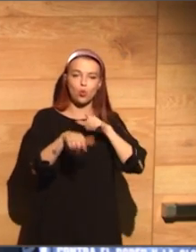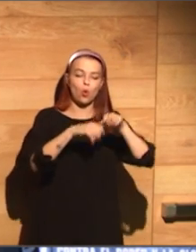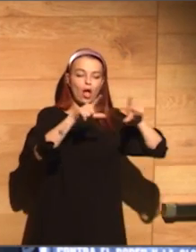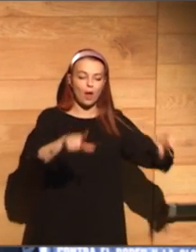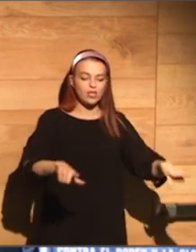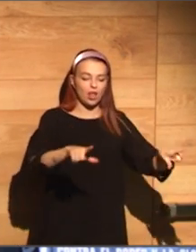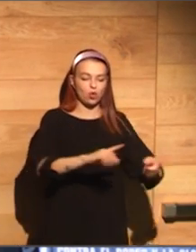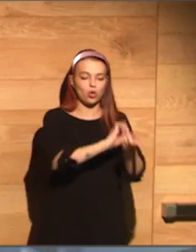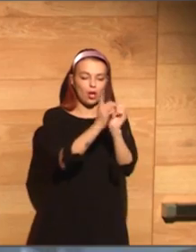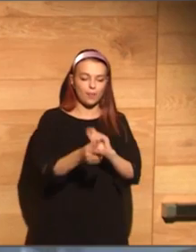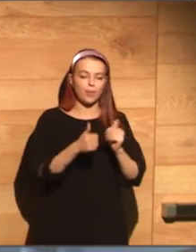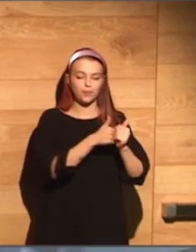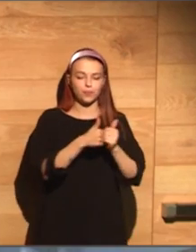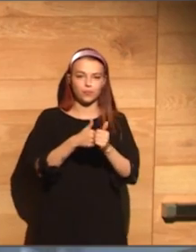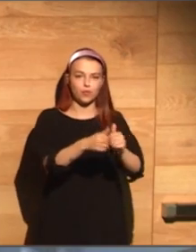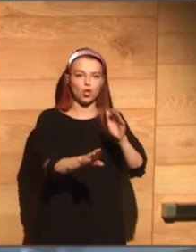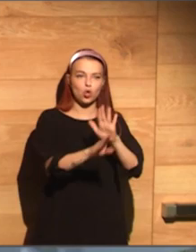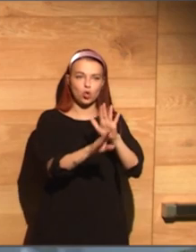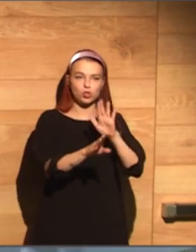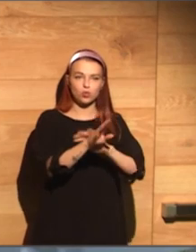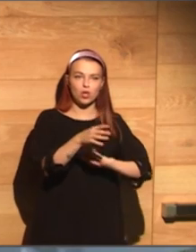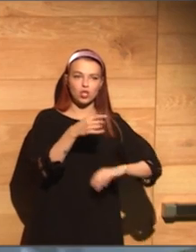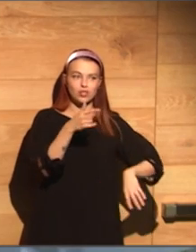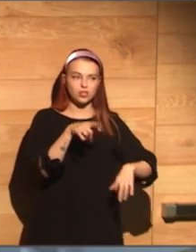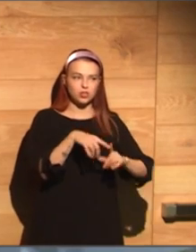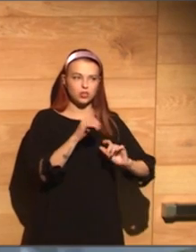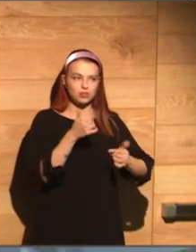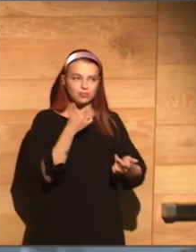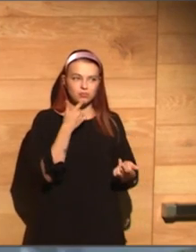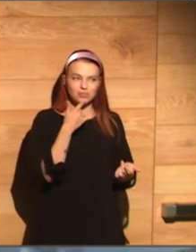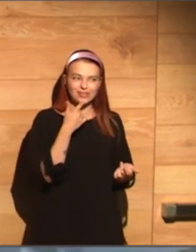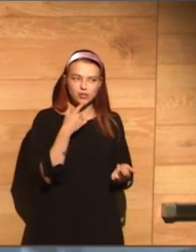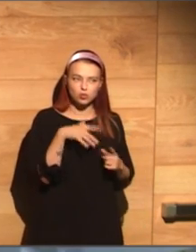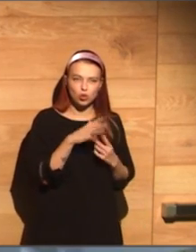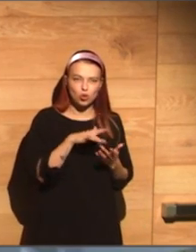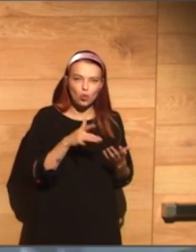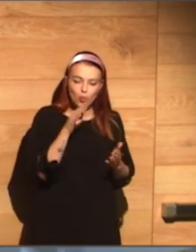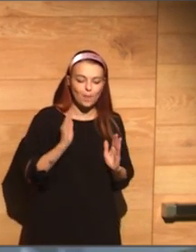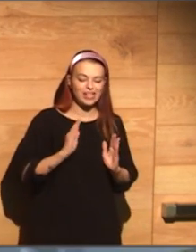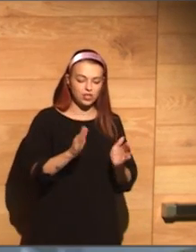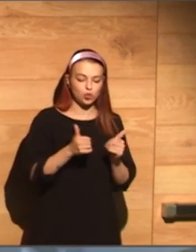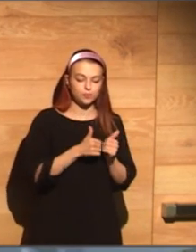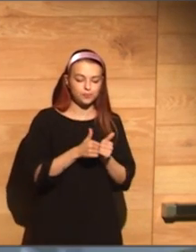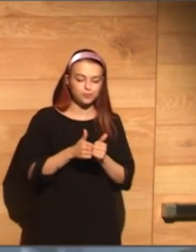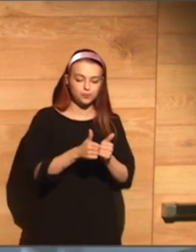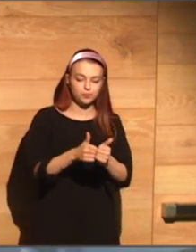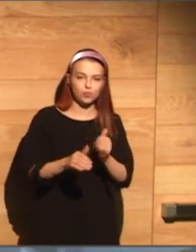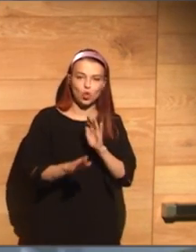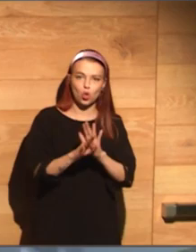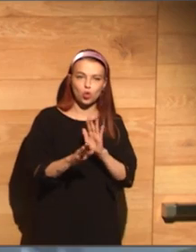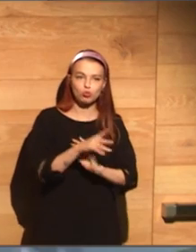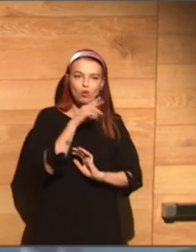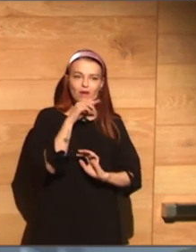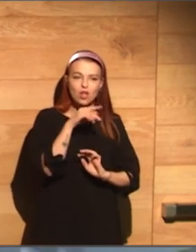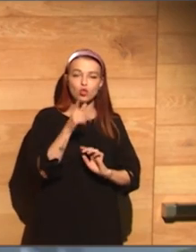y cambia de estancia. Venga, ilumina. Y Luis sale diciendo, hostia, ¿qué está pasando aquí? Llegan al pasillo, siguen andando, ve que el otro no deja de hablar, aquí tú puedes decir tal,